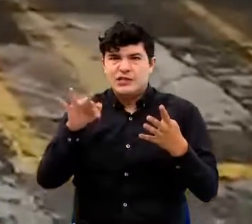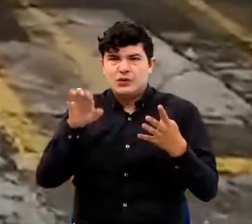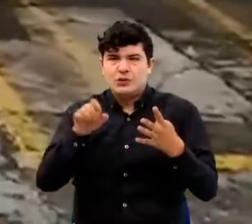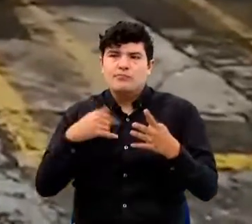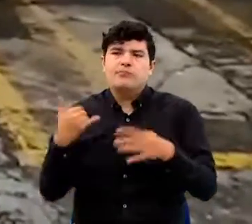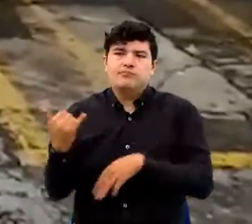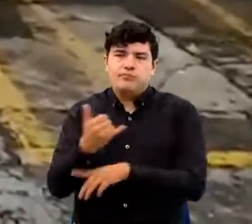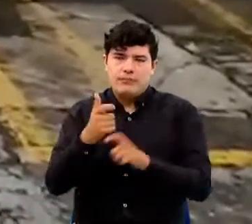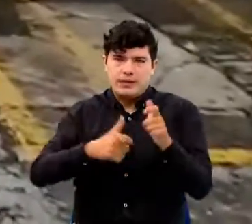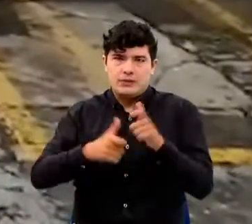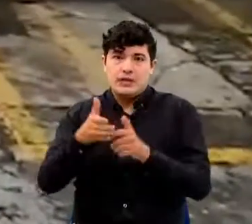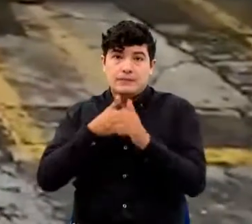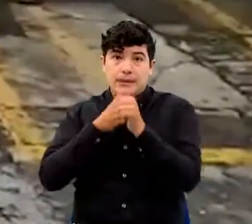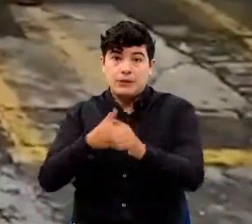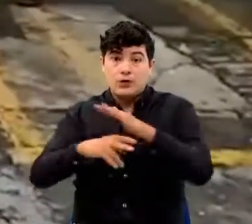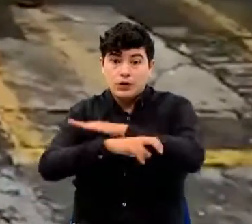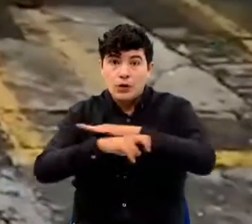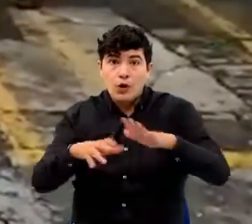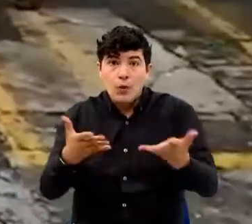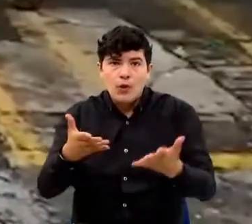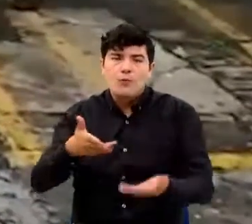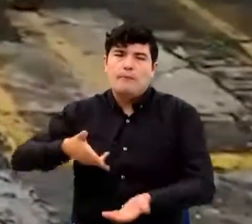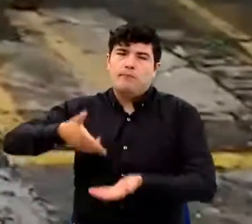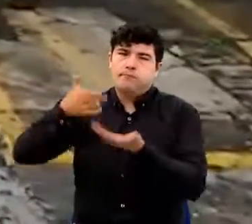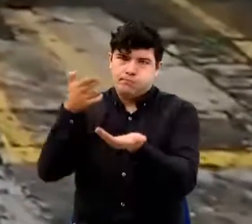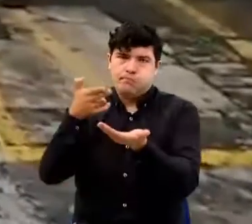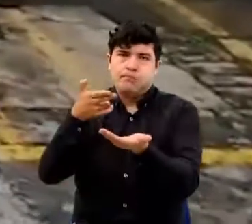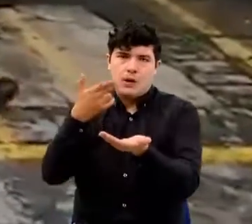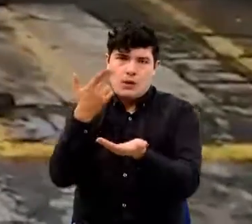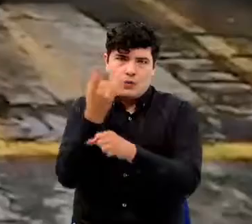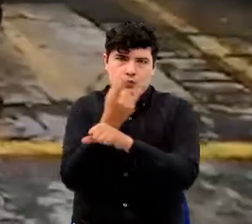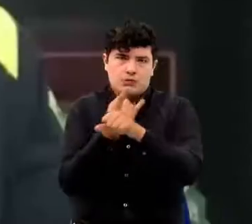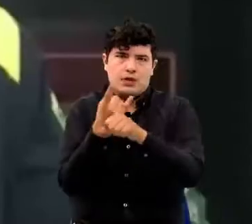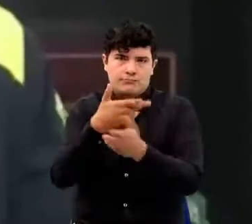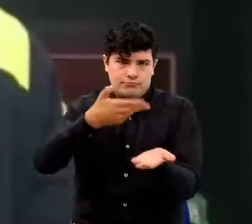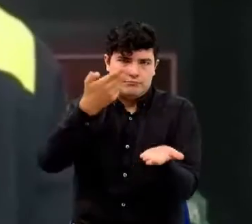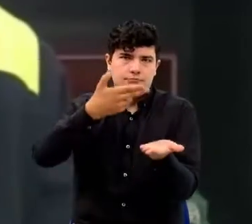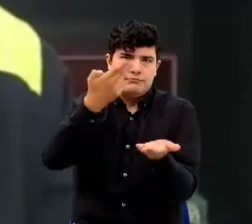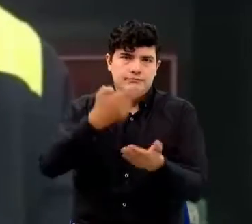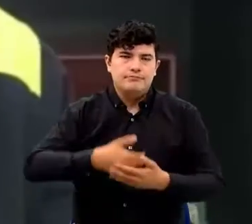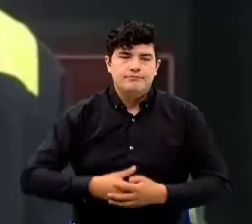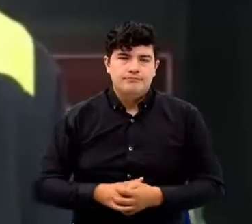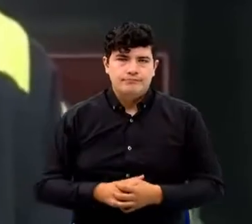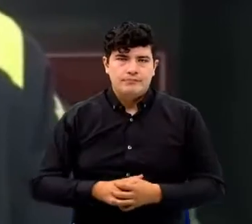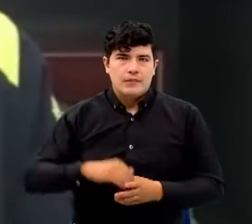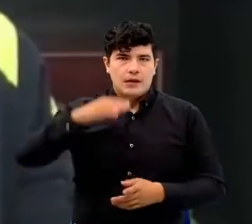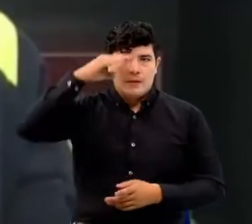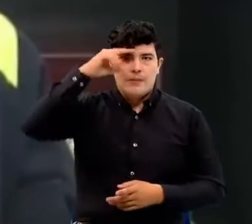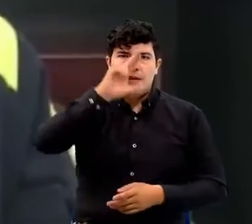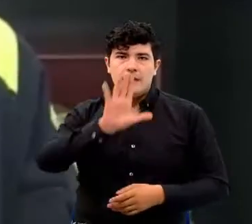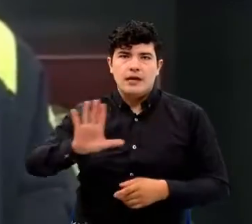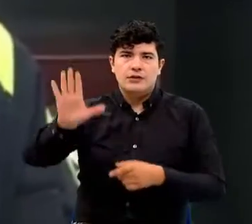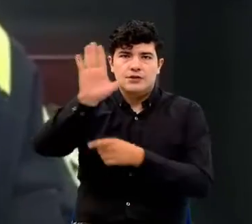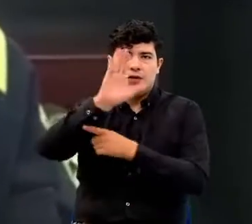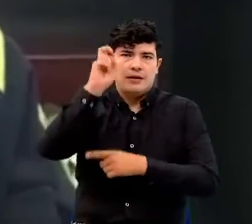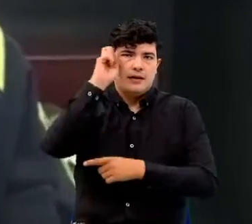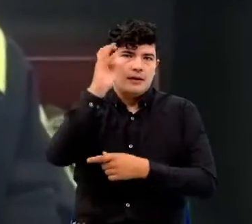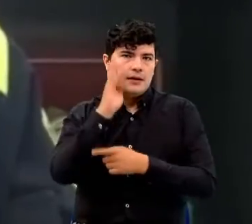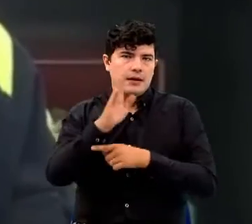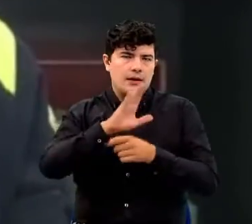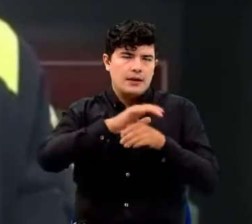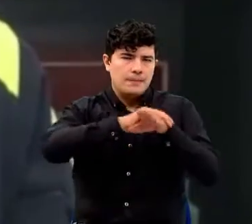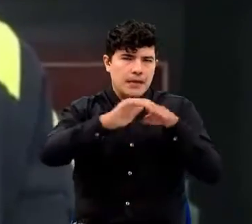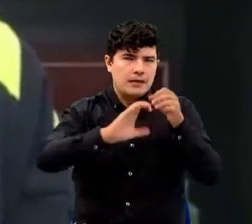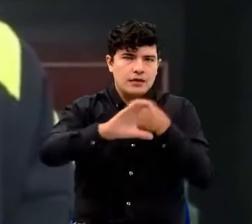atraco con armas de fuego. La Policía Nacional de Norte de Santander invita a toda la ciudadanía a denunciar cualquier hecho